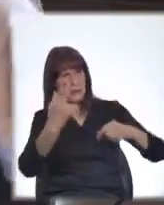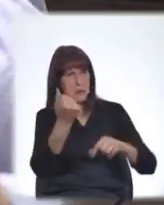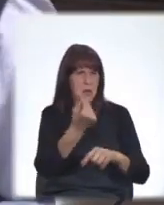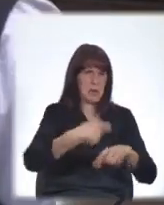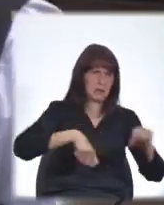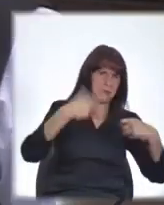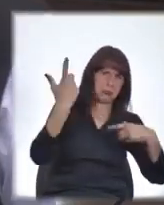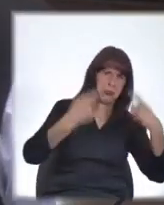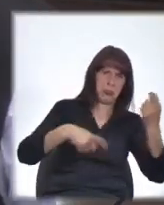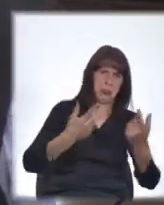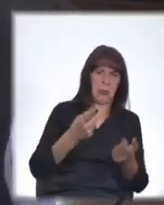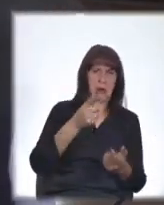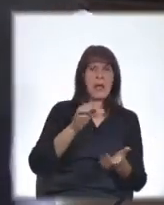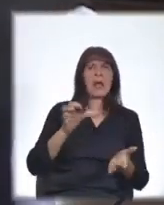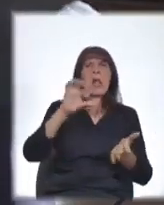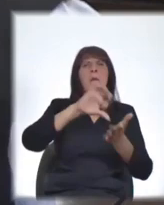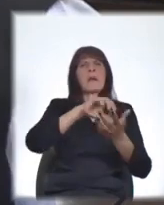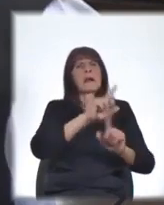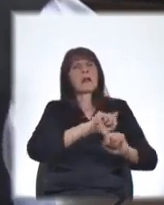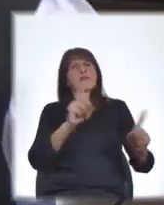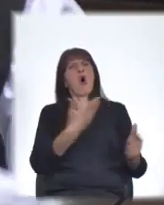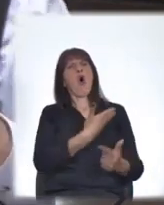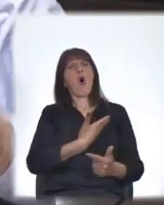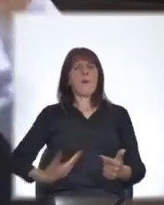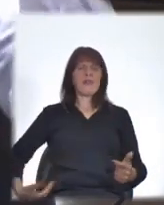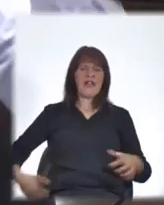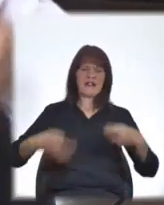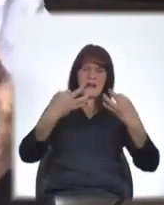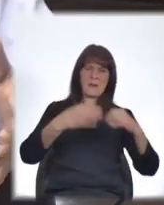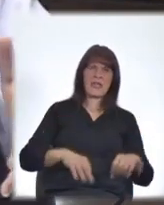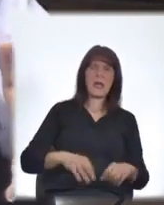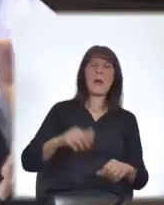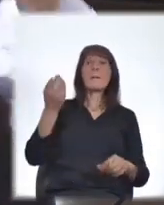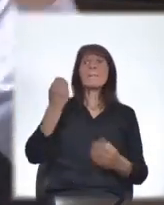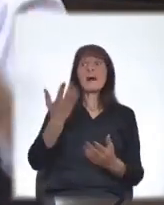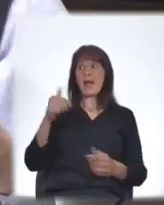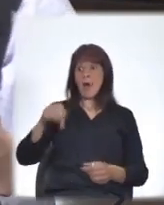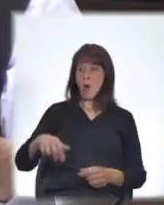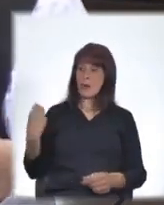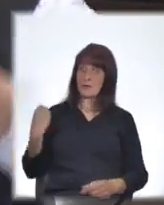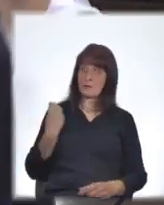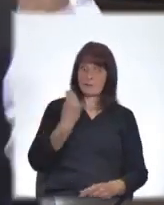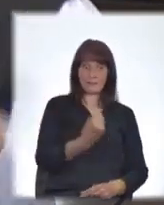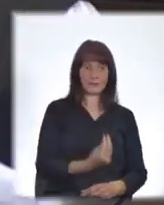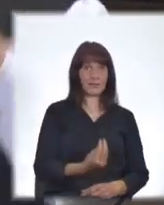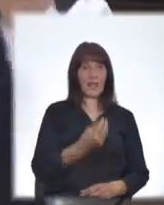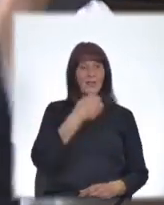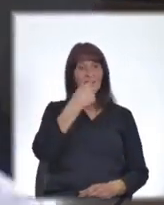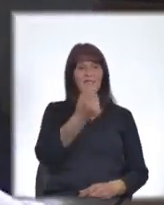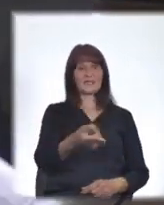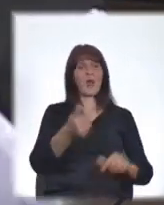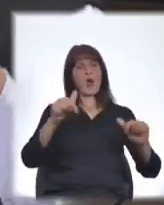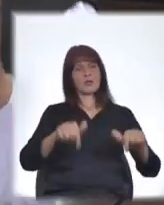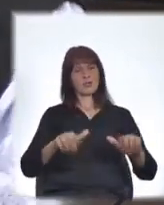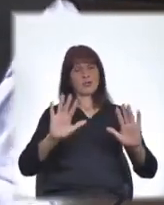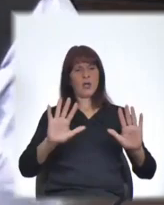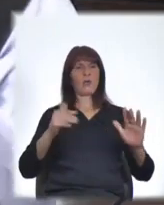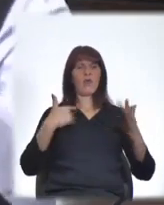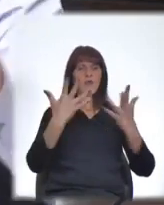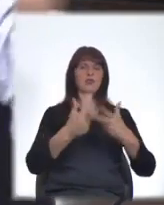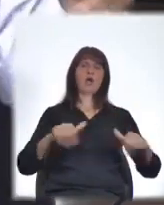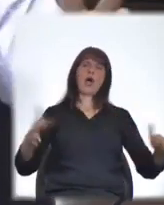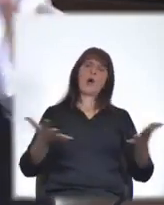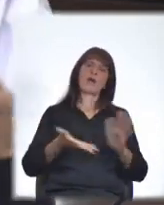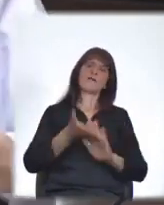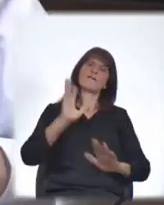país ingobernable, para venir aquí hoy a decir que en realidad en función de eso hay que recortar